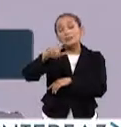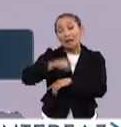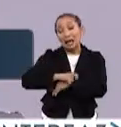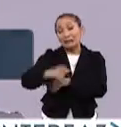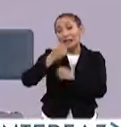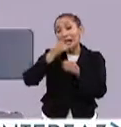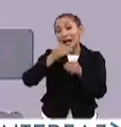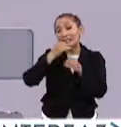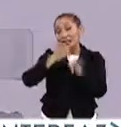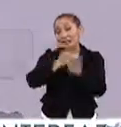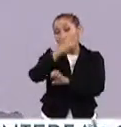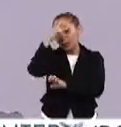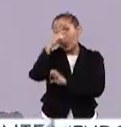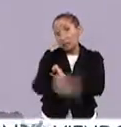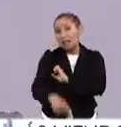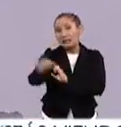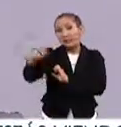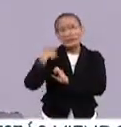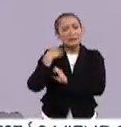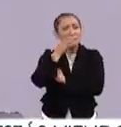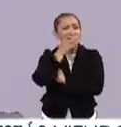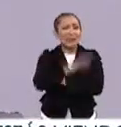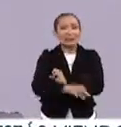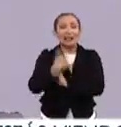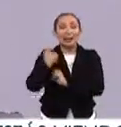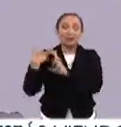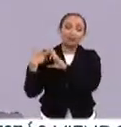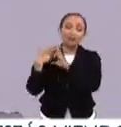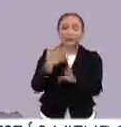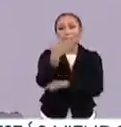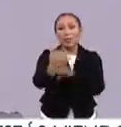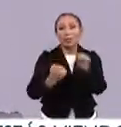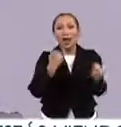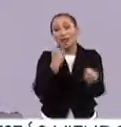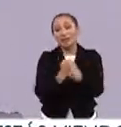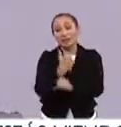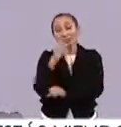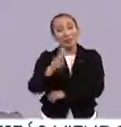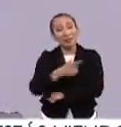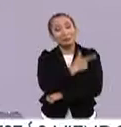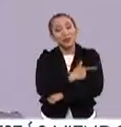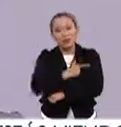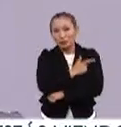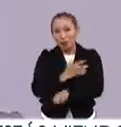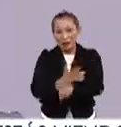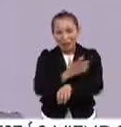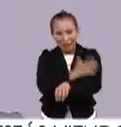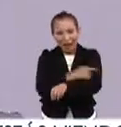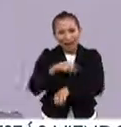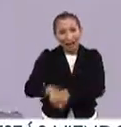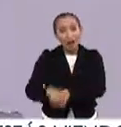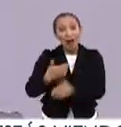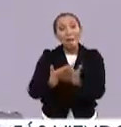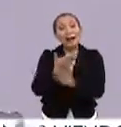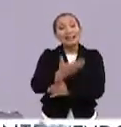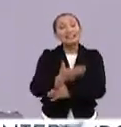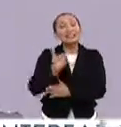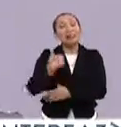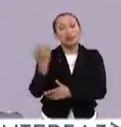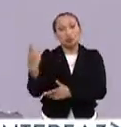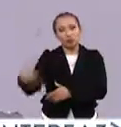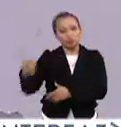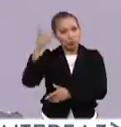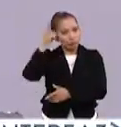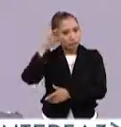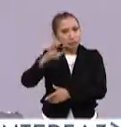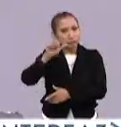Estado mexicano, que está de fiesta, está celebrando su 50 aniversario y nos da muchísimo gusto que nos acompañe esta mañana en el estudio su